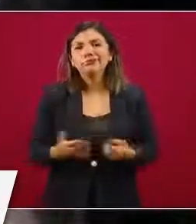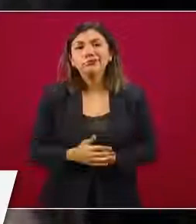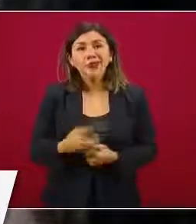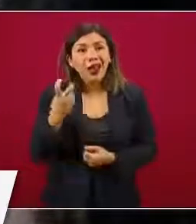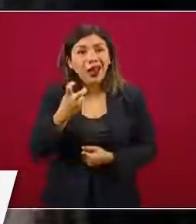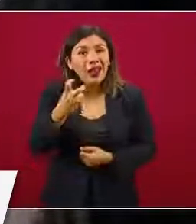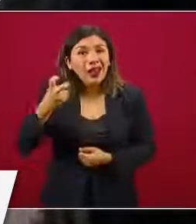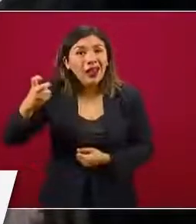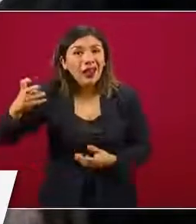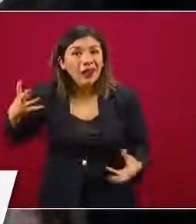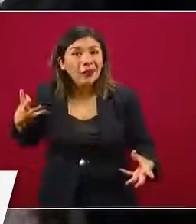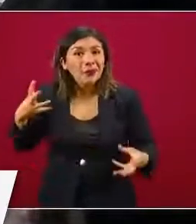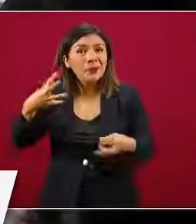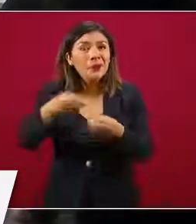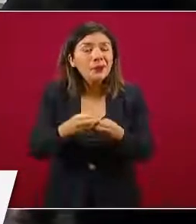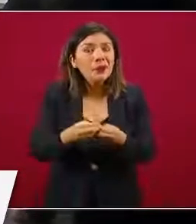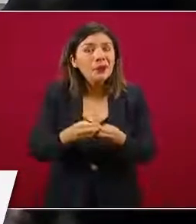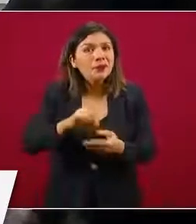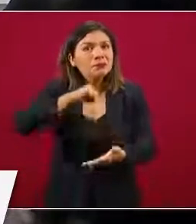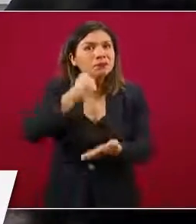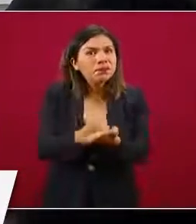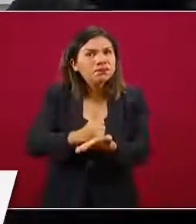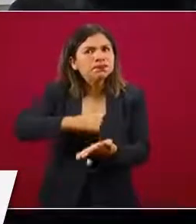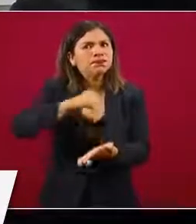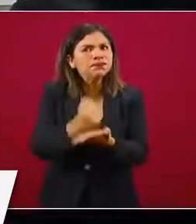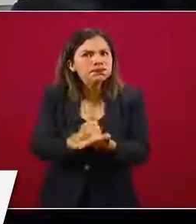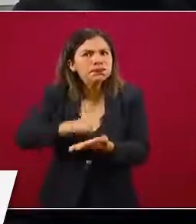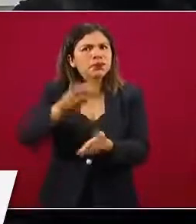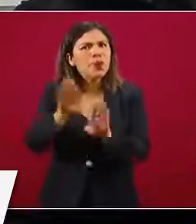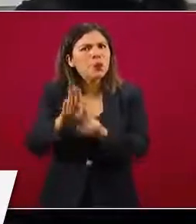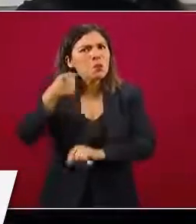Todo eso que fueron imponiendo,